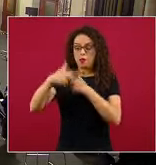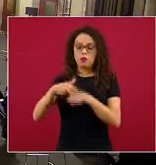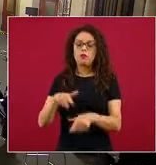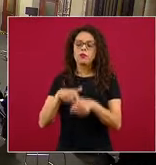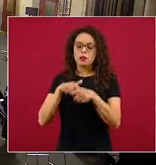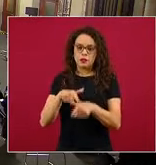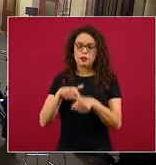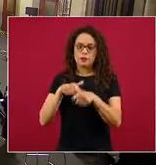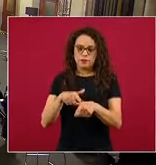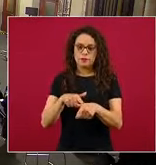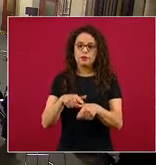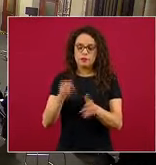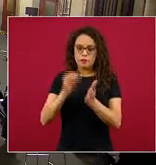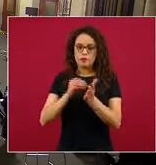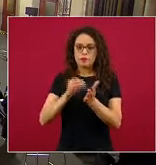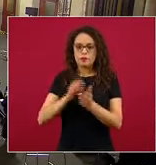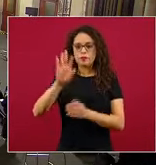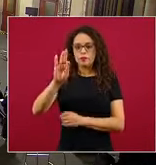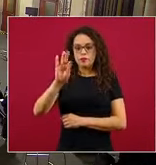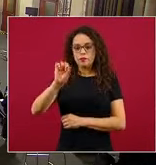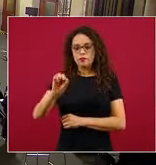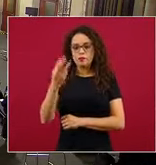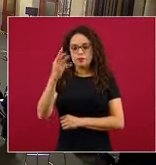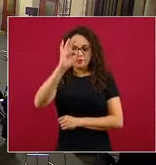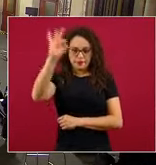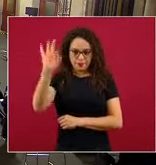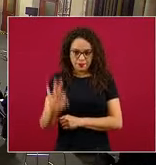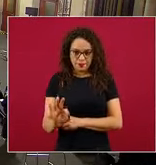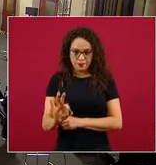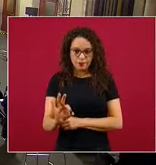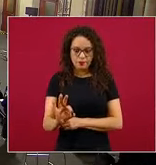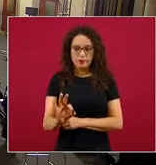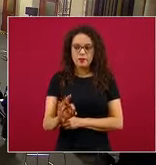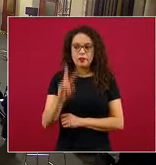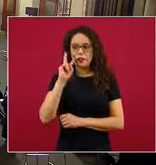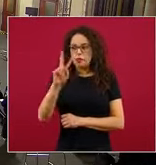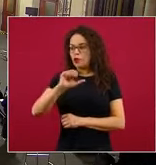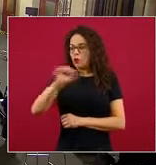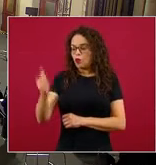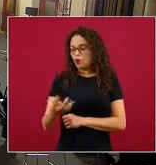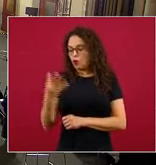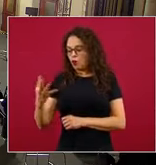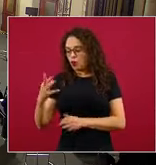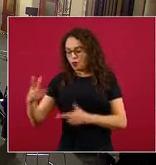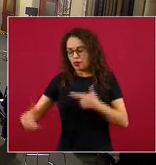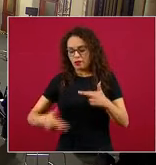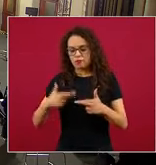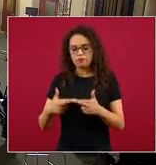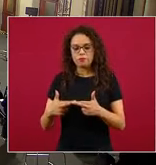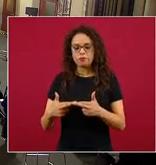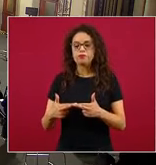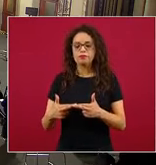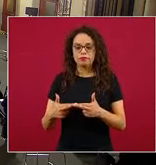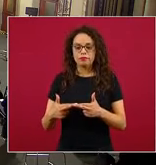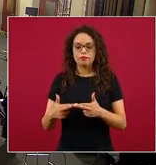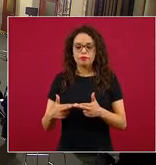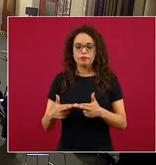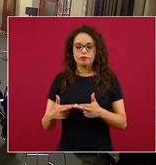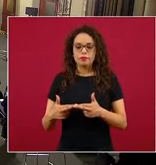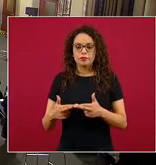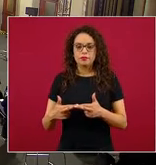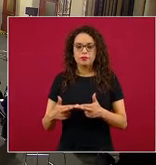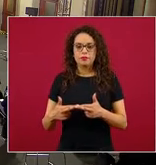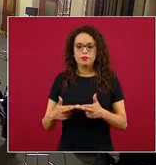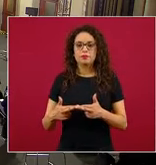importante con un 40.3%, y como ya veíamos, las otras 4 regiones definitivamente tienen una magnitud